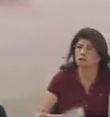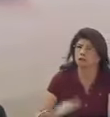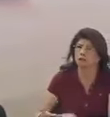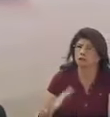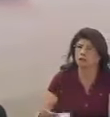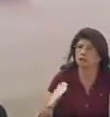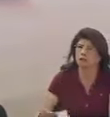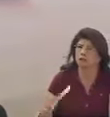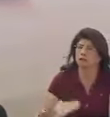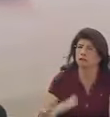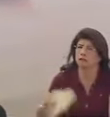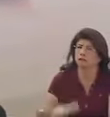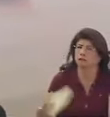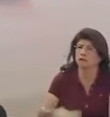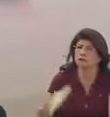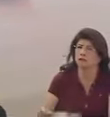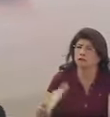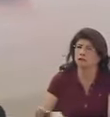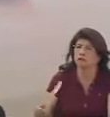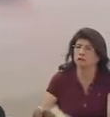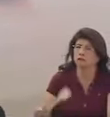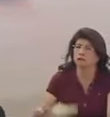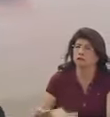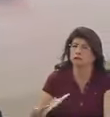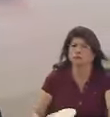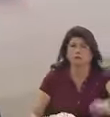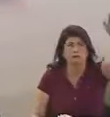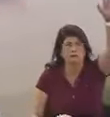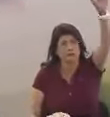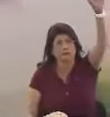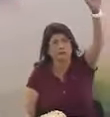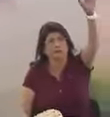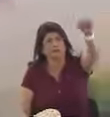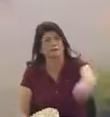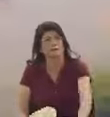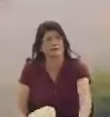Cámara de Senadores. ¿Quién nos va a ayudar en eso?